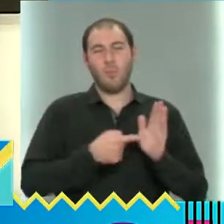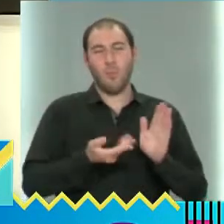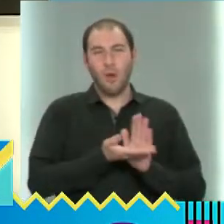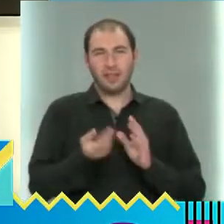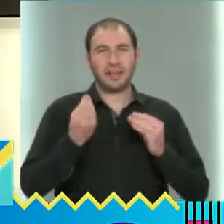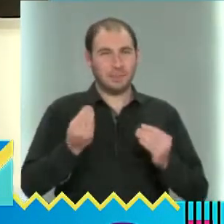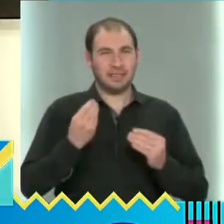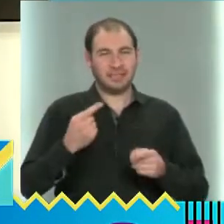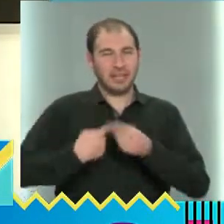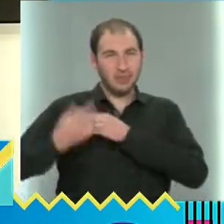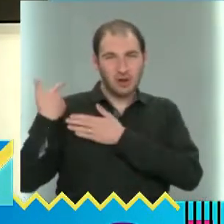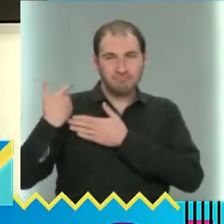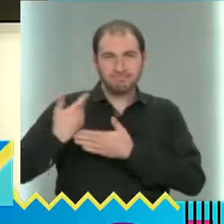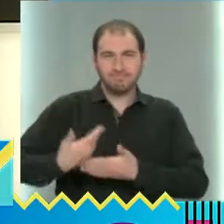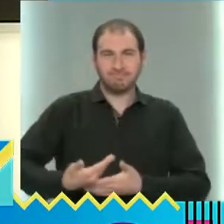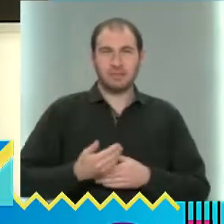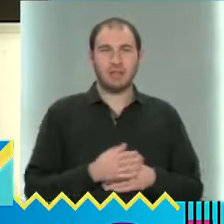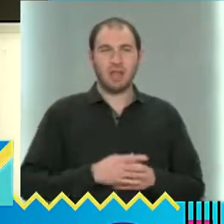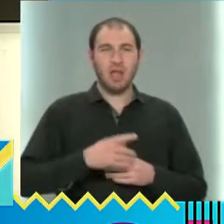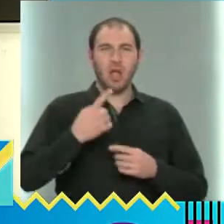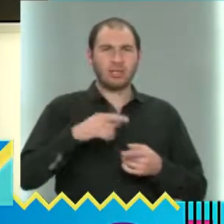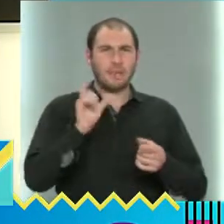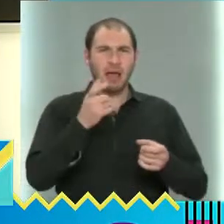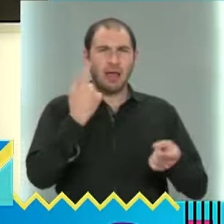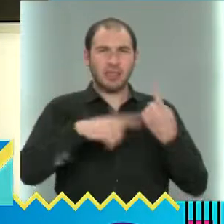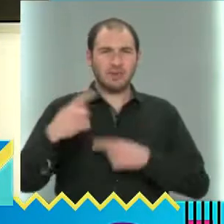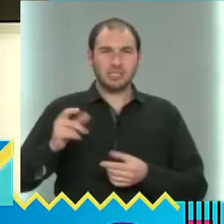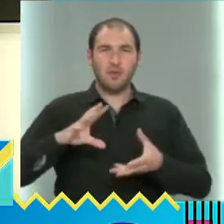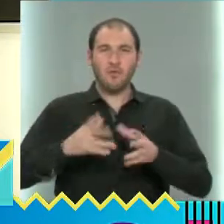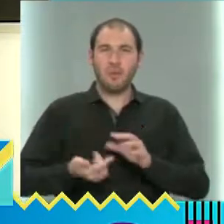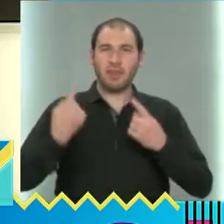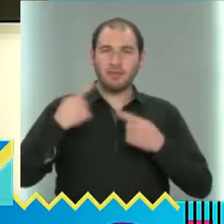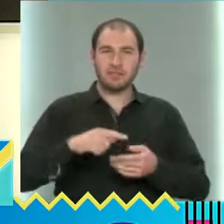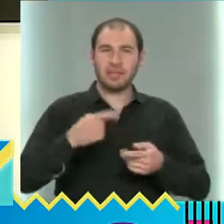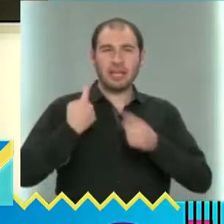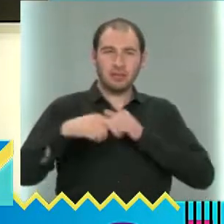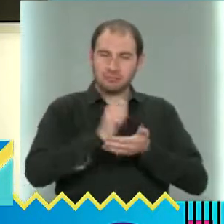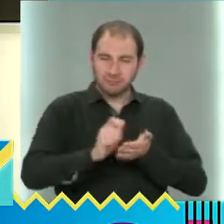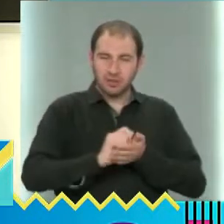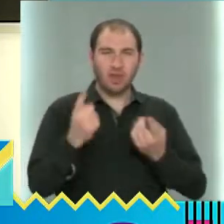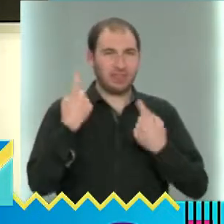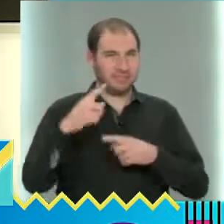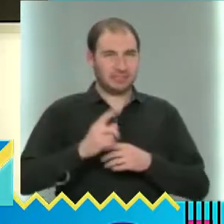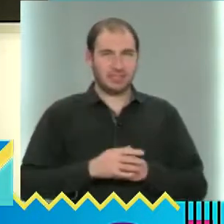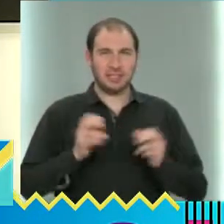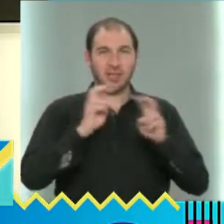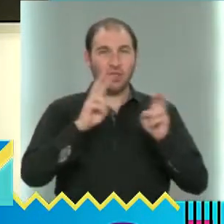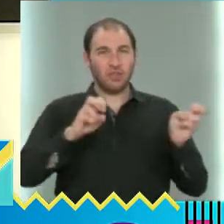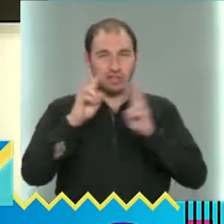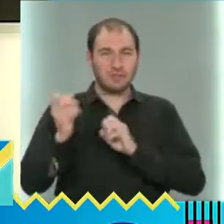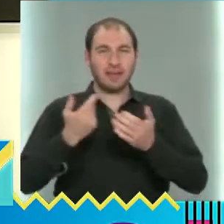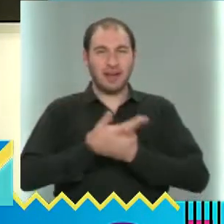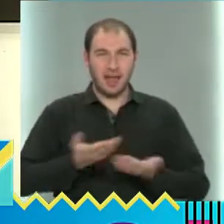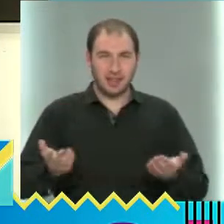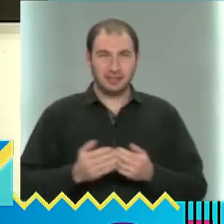va pasando a lo largo de la historia y quizás no con las mismas palabras o de la misma forma que se escribe la historia, sino con otras temáticas universales